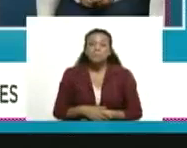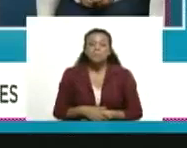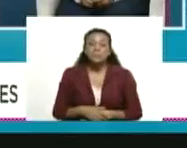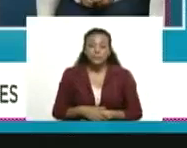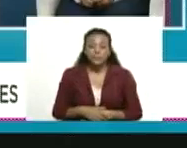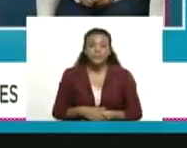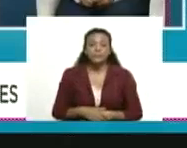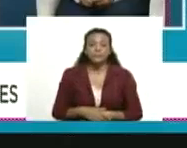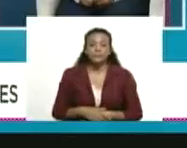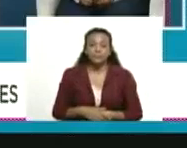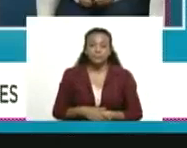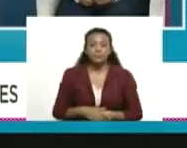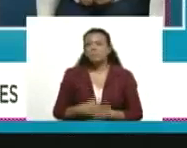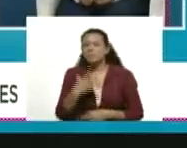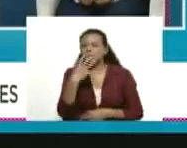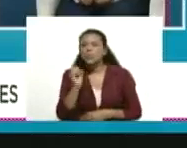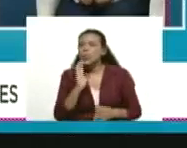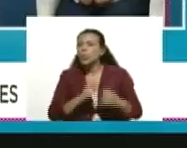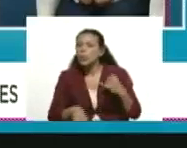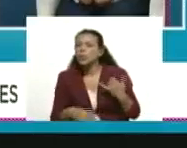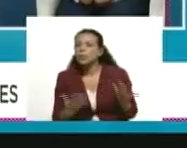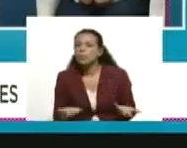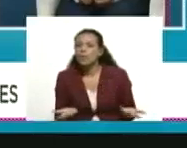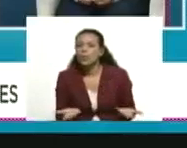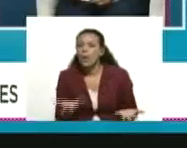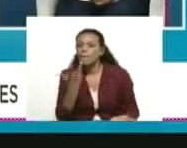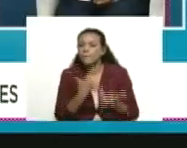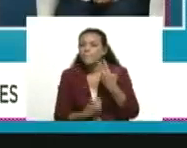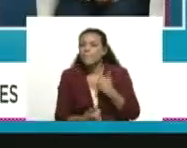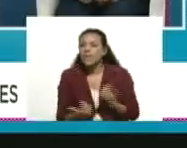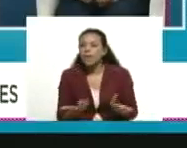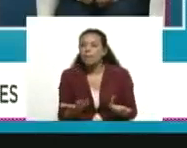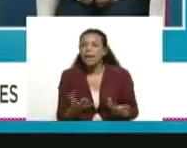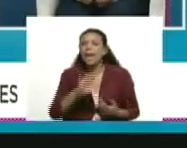ajá. No entendí lo último, por o sea, cada L, pues explícame.